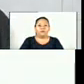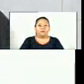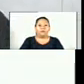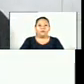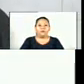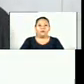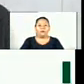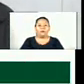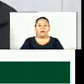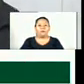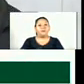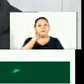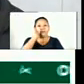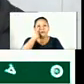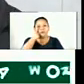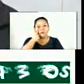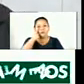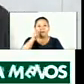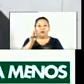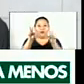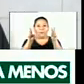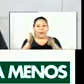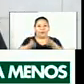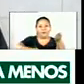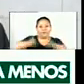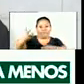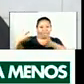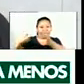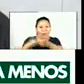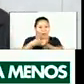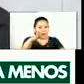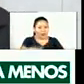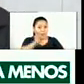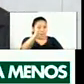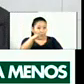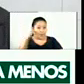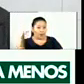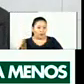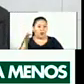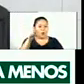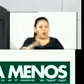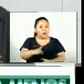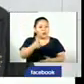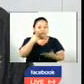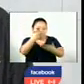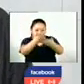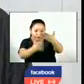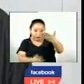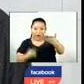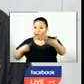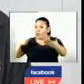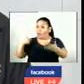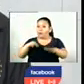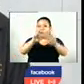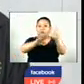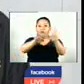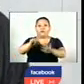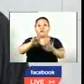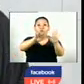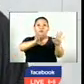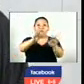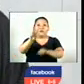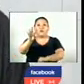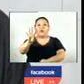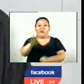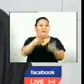En el caso específico de los accidentes de tránsito a nivel nacional en este momento estamos reportando hasta el día de ayer 8.824